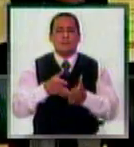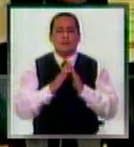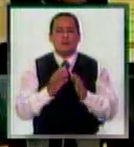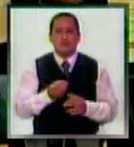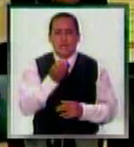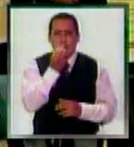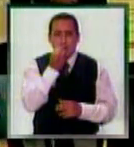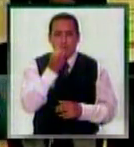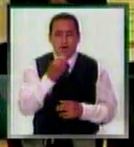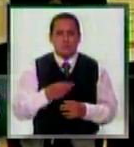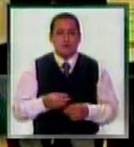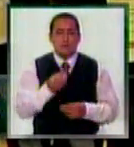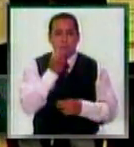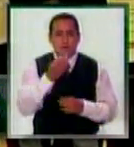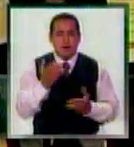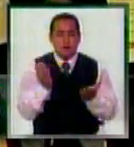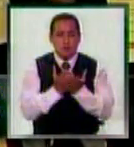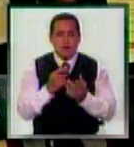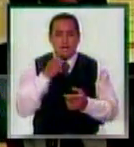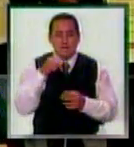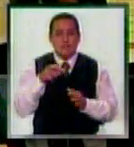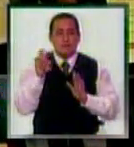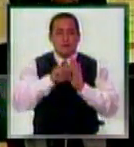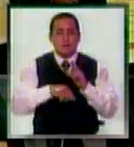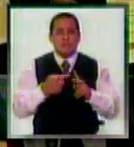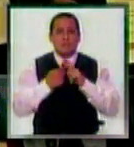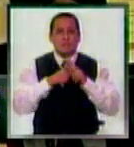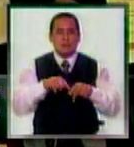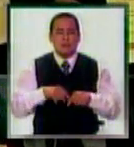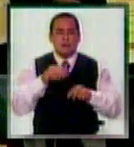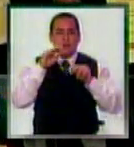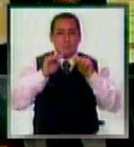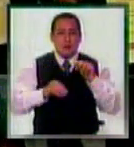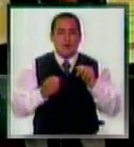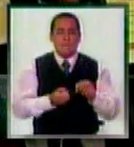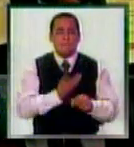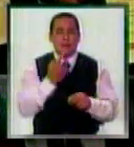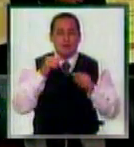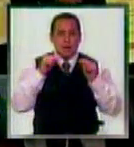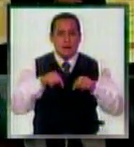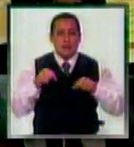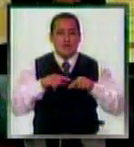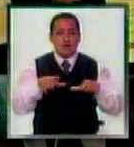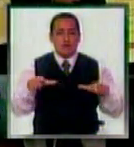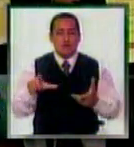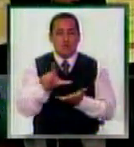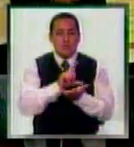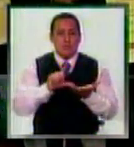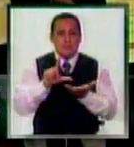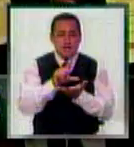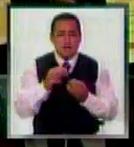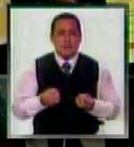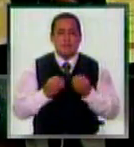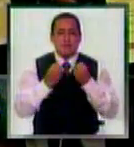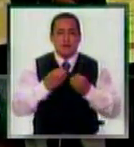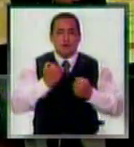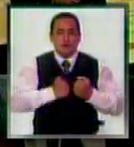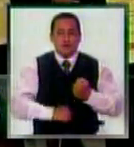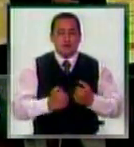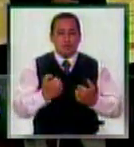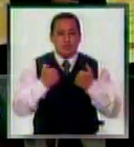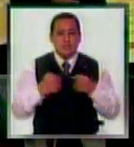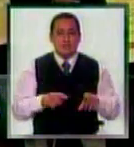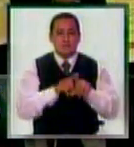desayuno y almuerzos. Ese programa lo estamos empezando a fines de mayo aquí en Lucanamarca para que nuestros hijos